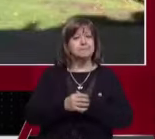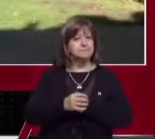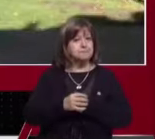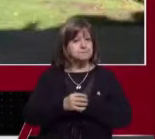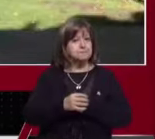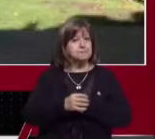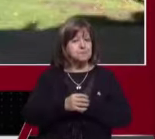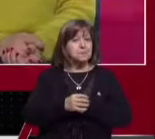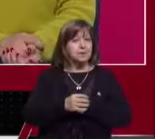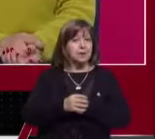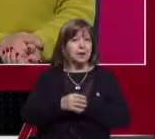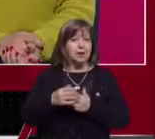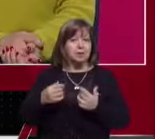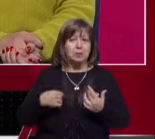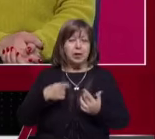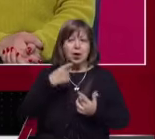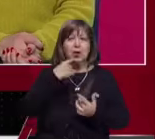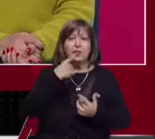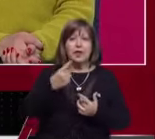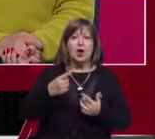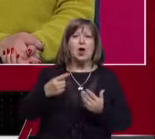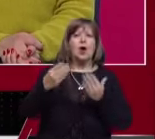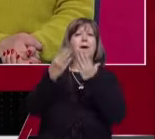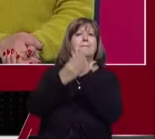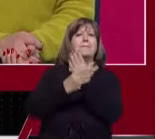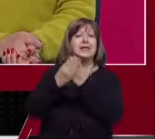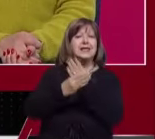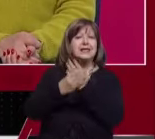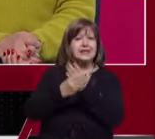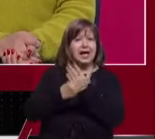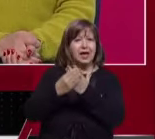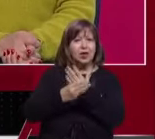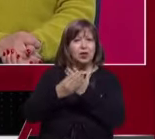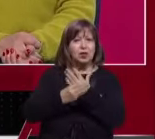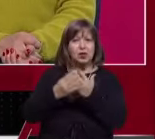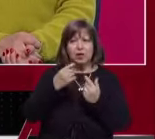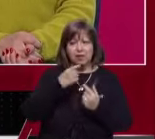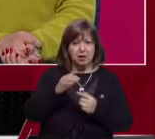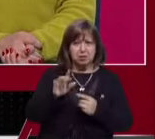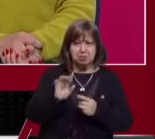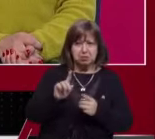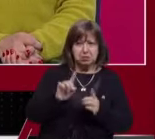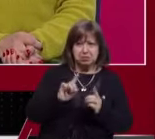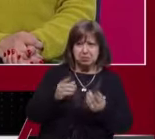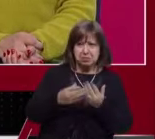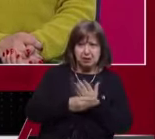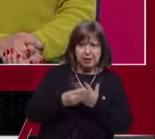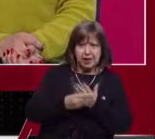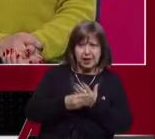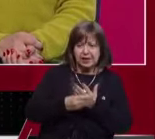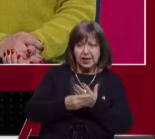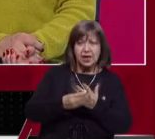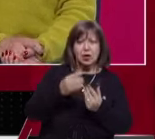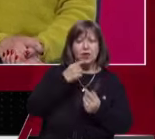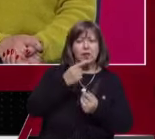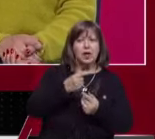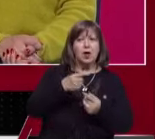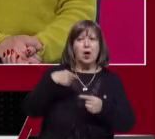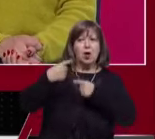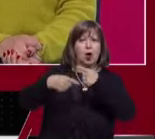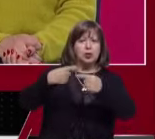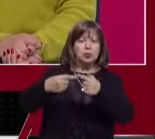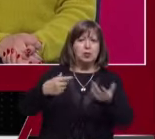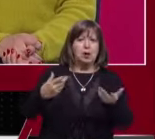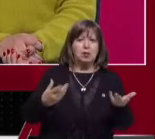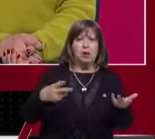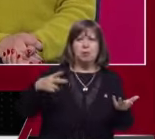estar afectada la salud pública en esta especialidad para esos días. Ahora, me pregunto qué les decimos a los pacientes que en el sector privado